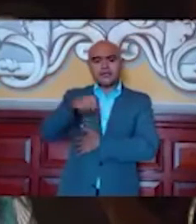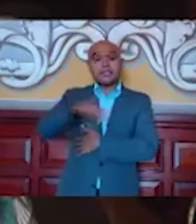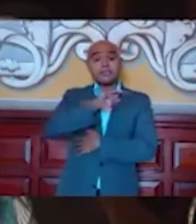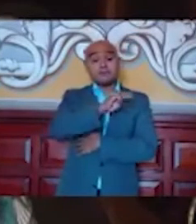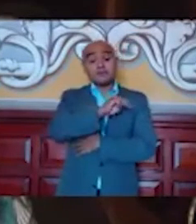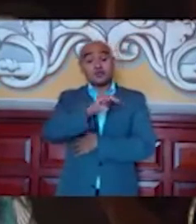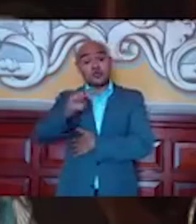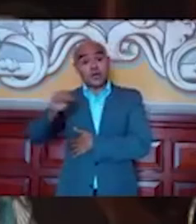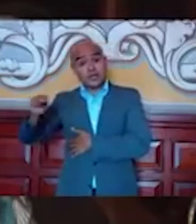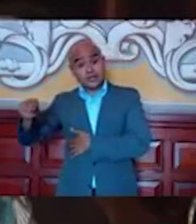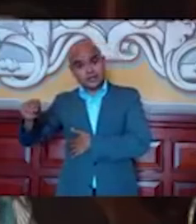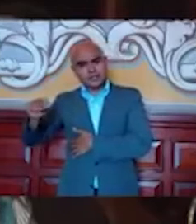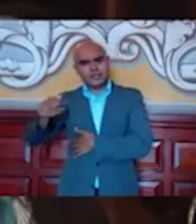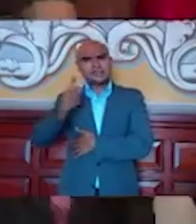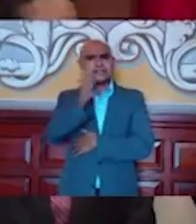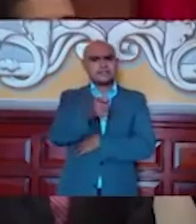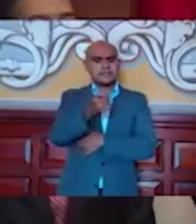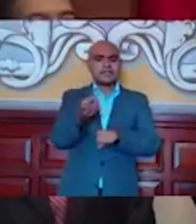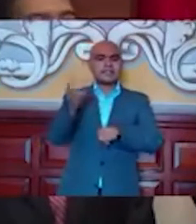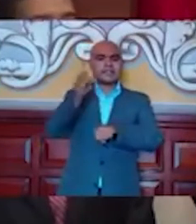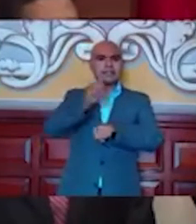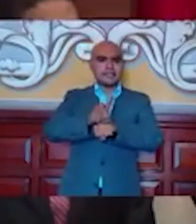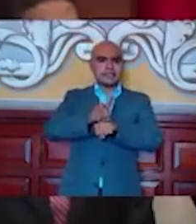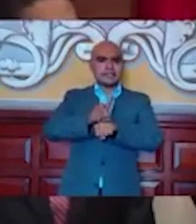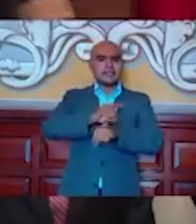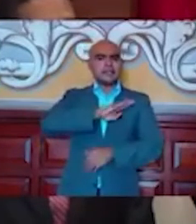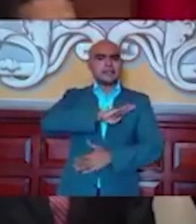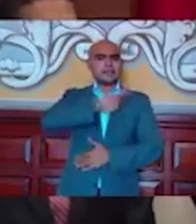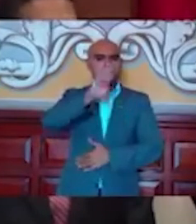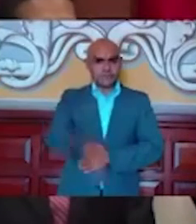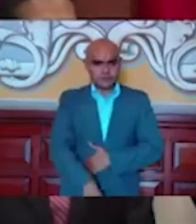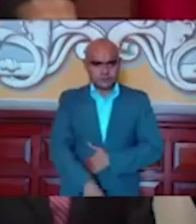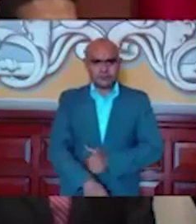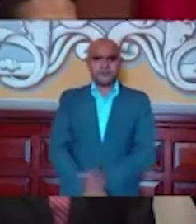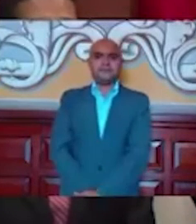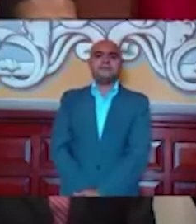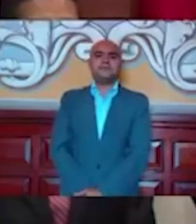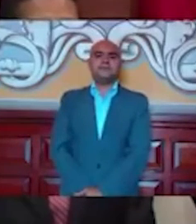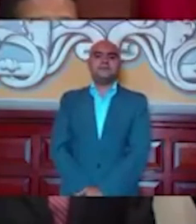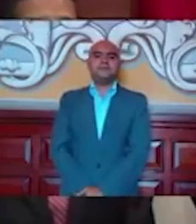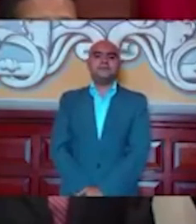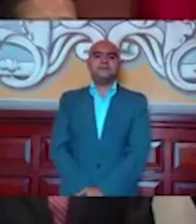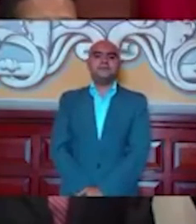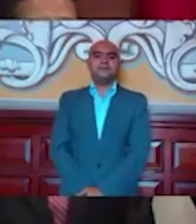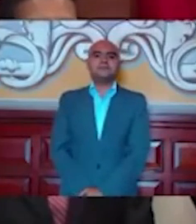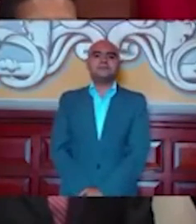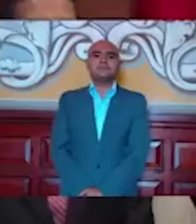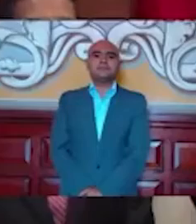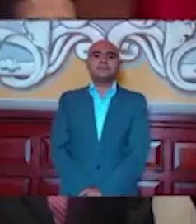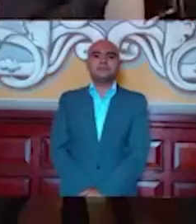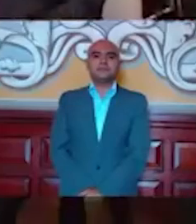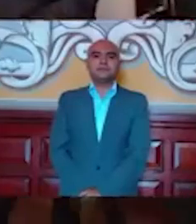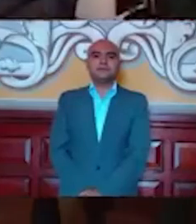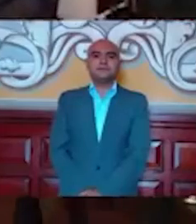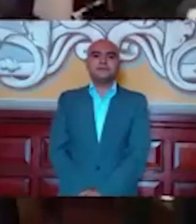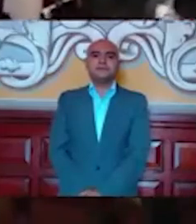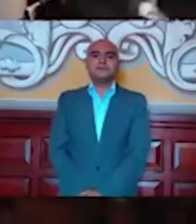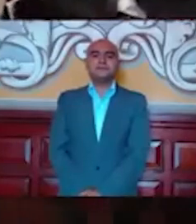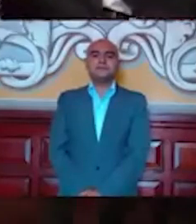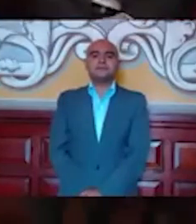Muertos. Y nosotros tenemos algo más que festejar el día de hoy y tiene que ver con su visita y el